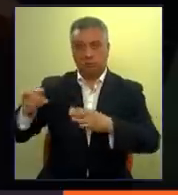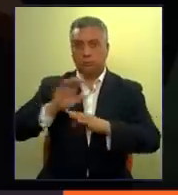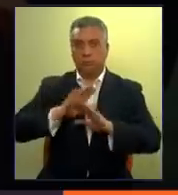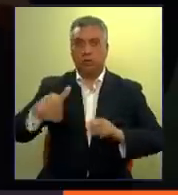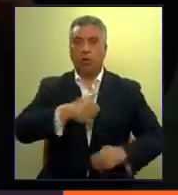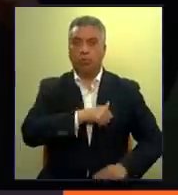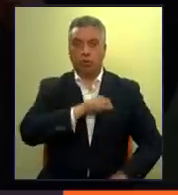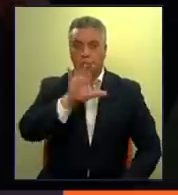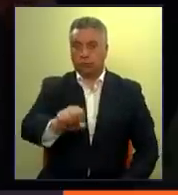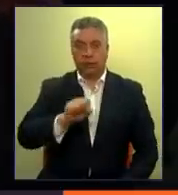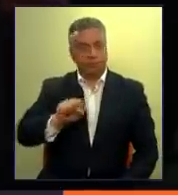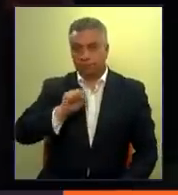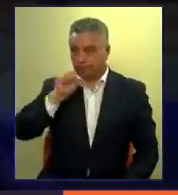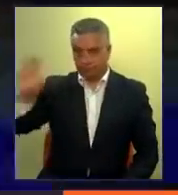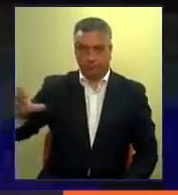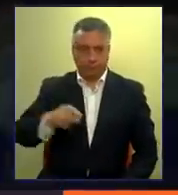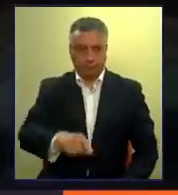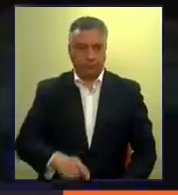policial correspondiente.